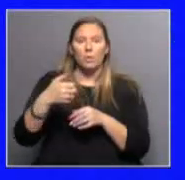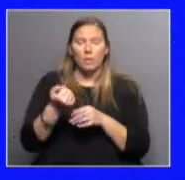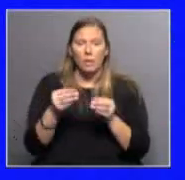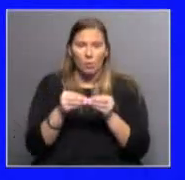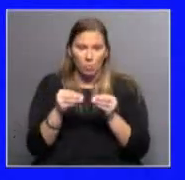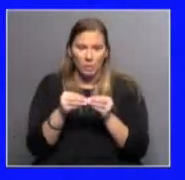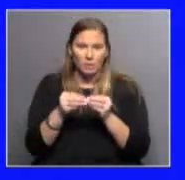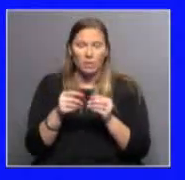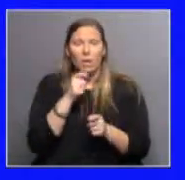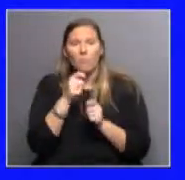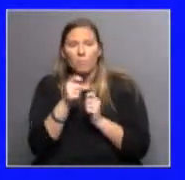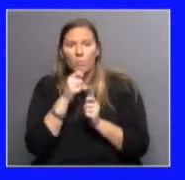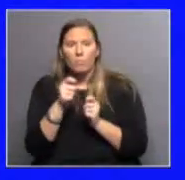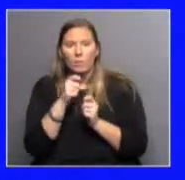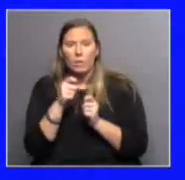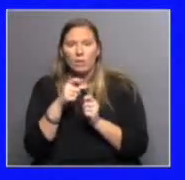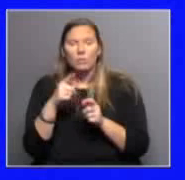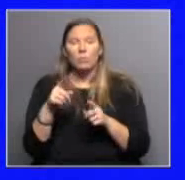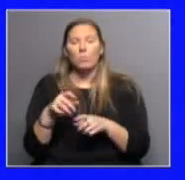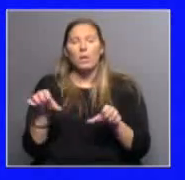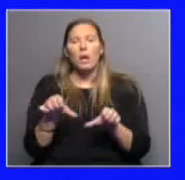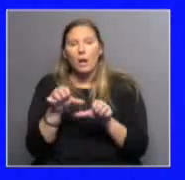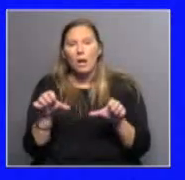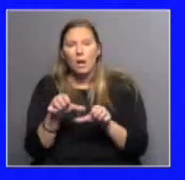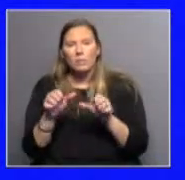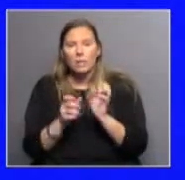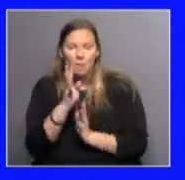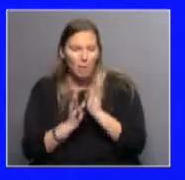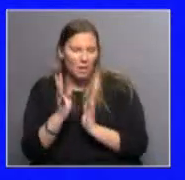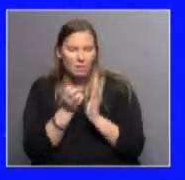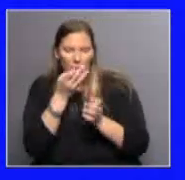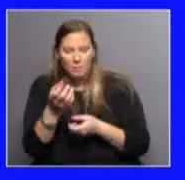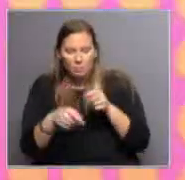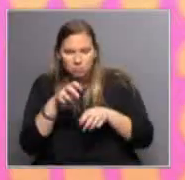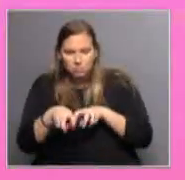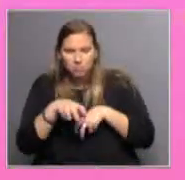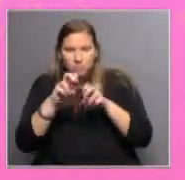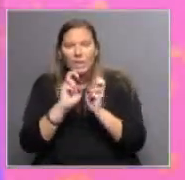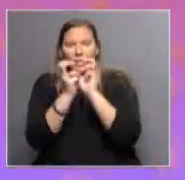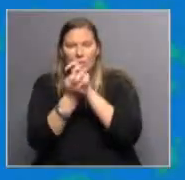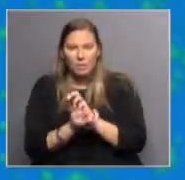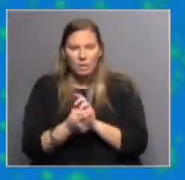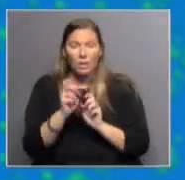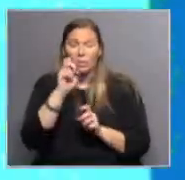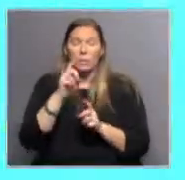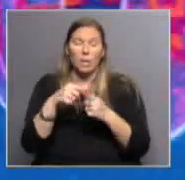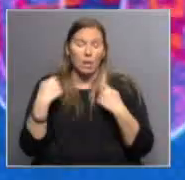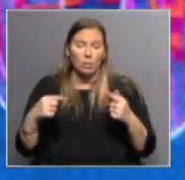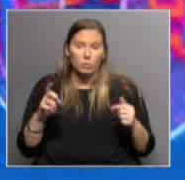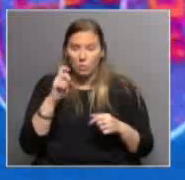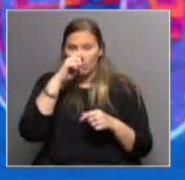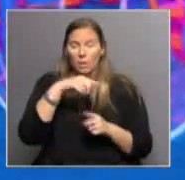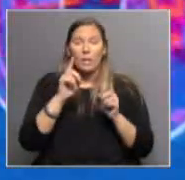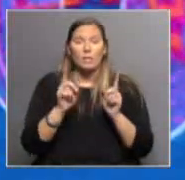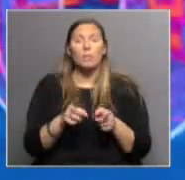una nota sobre Compost Ciudadano, una iniciativa que promueve, obviamente, el reciclaje de los desechos orgánicos. Y bueno, yo en